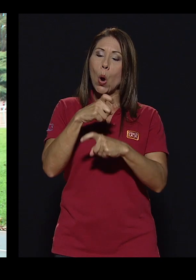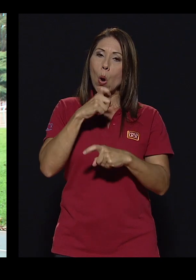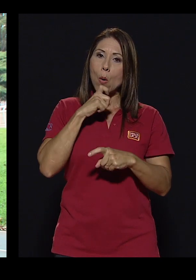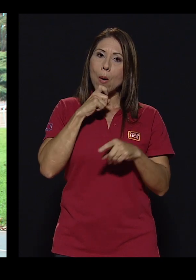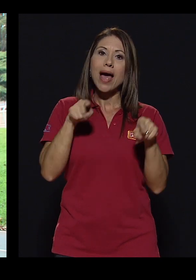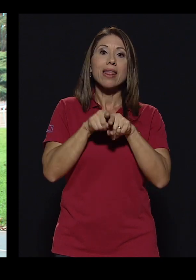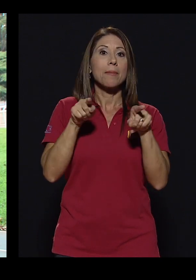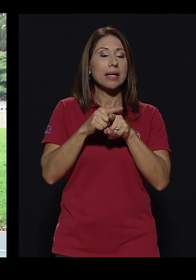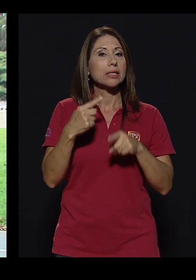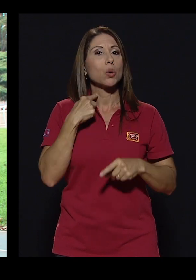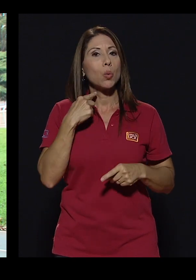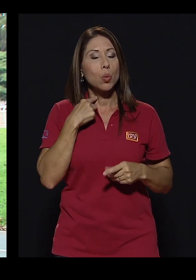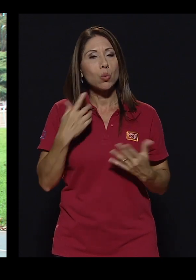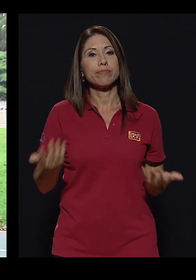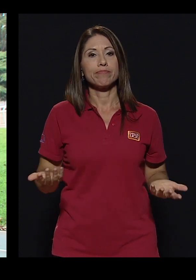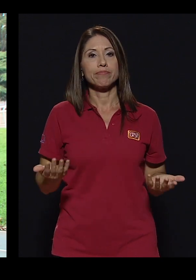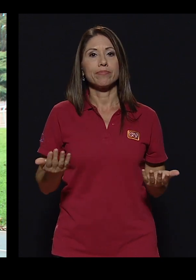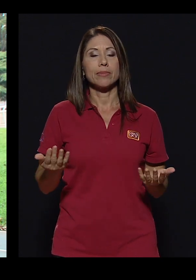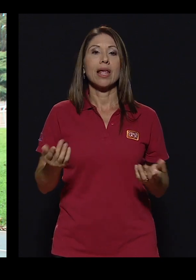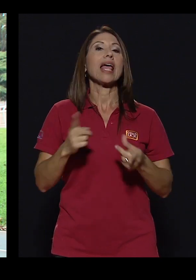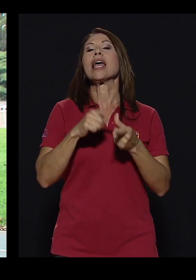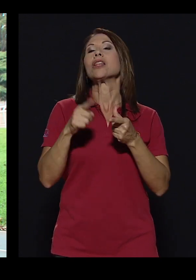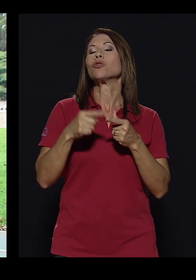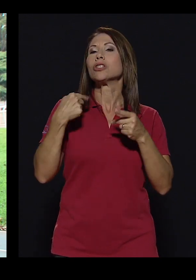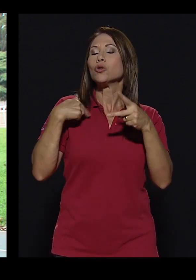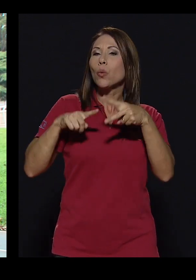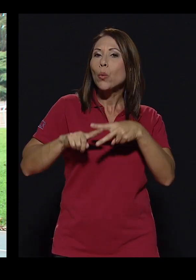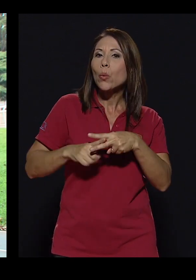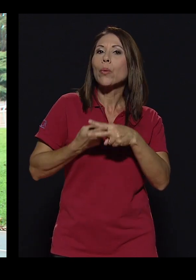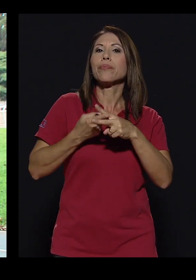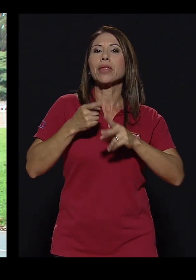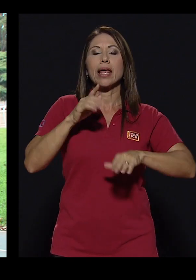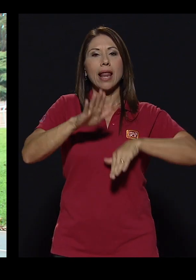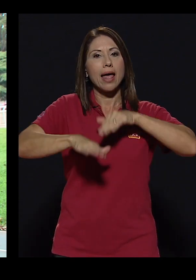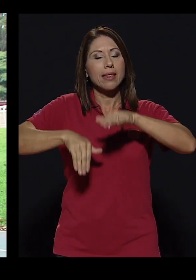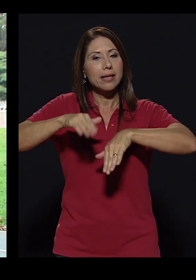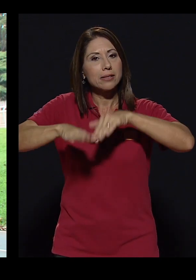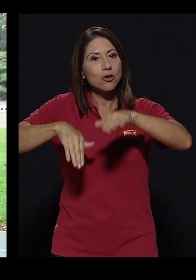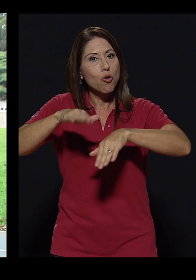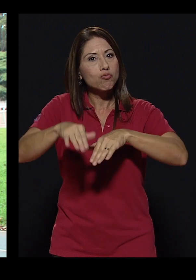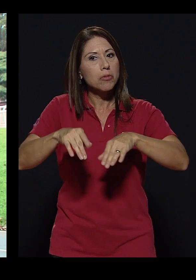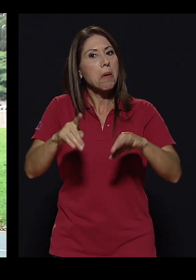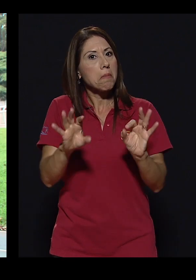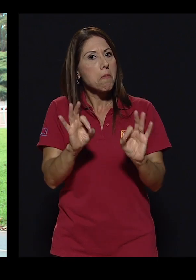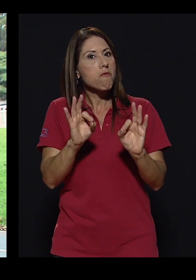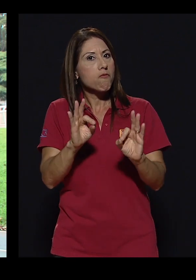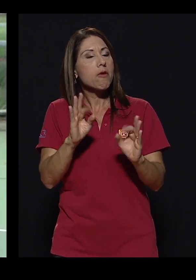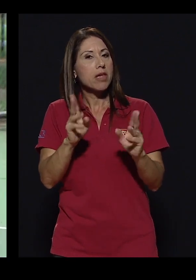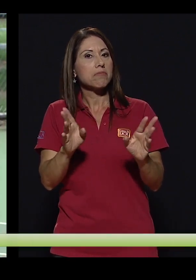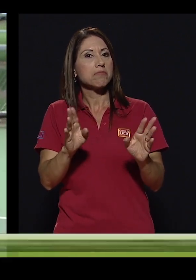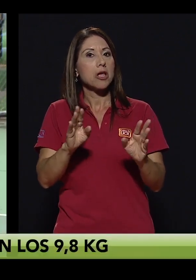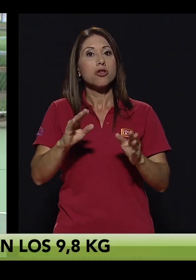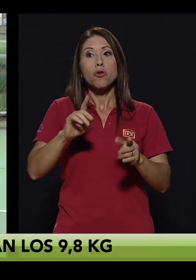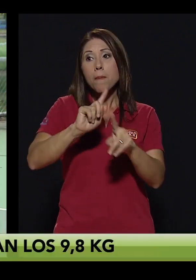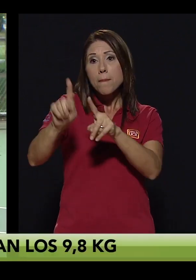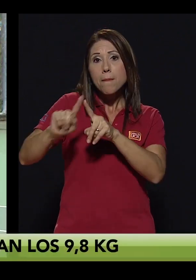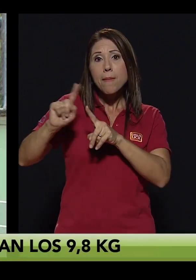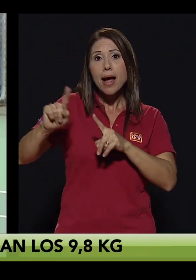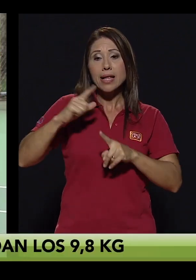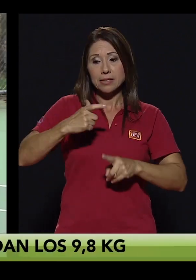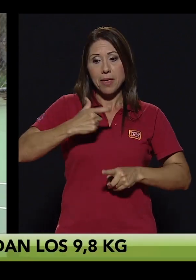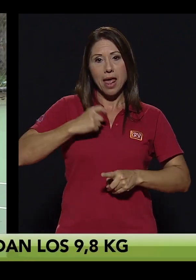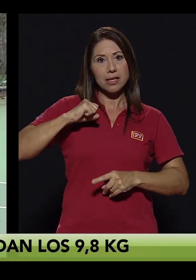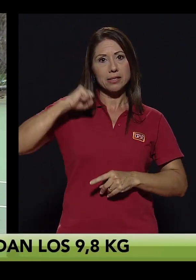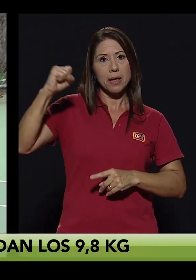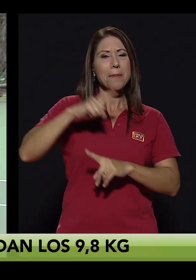además de costoso mantener entonces nos metí en natación me fue bien gané varias medallas